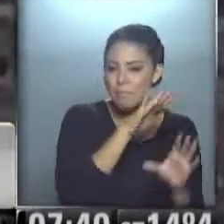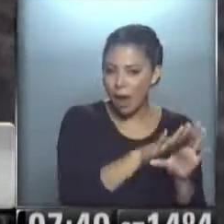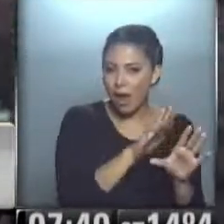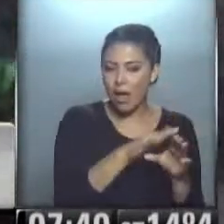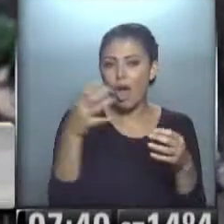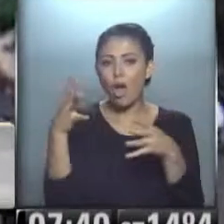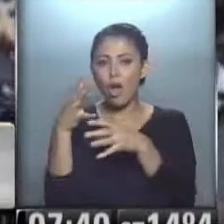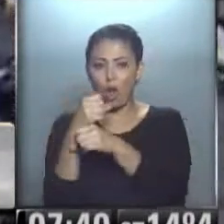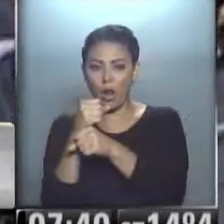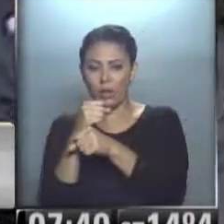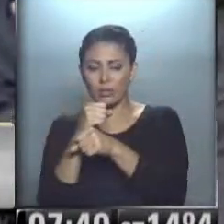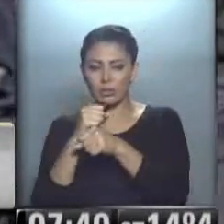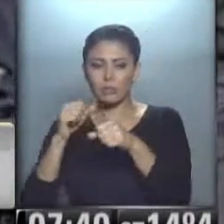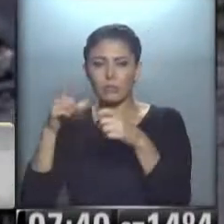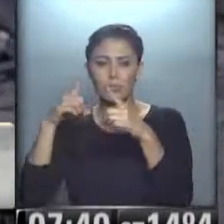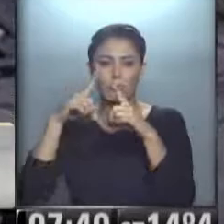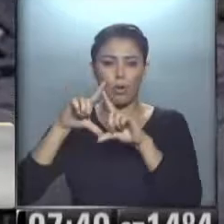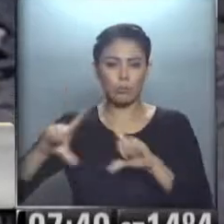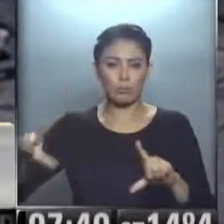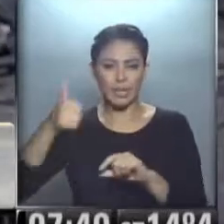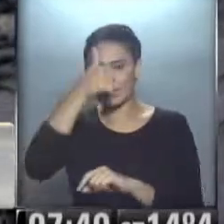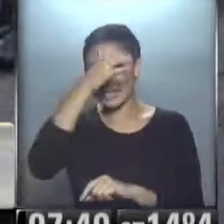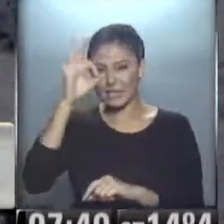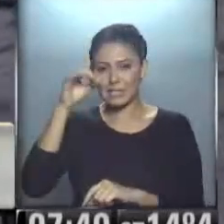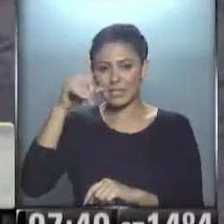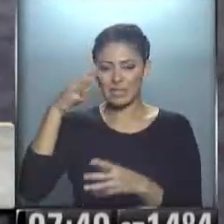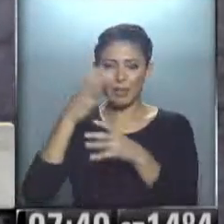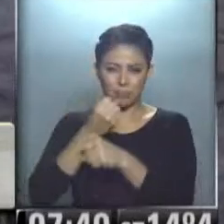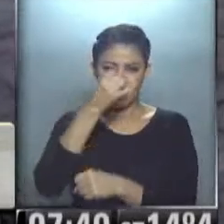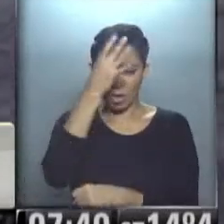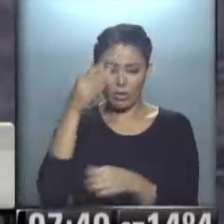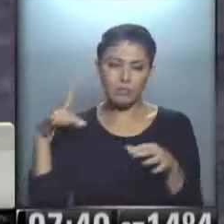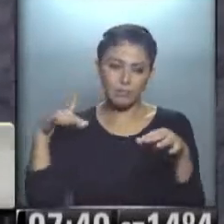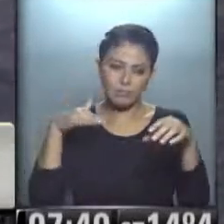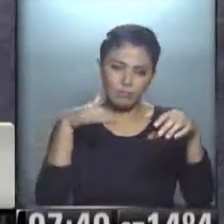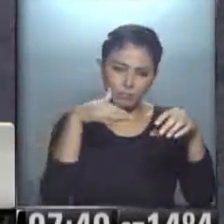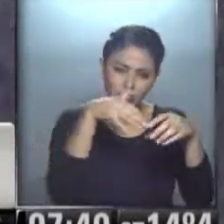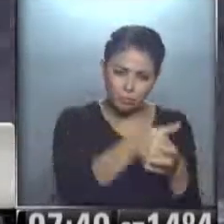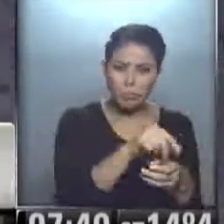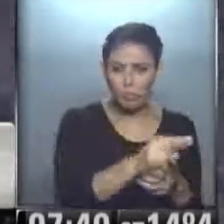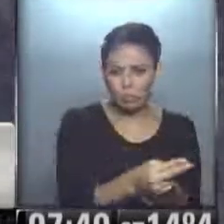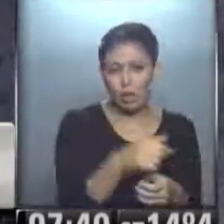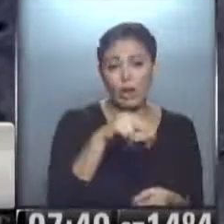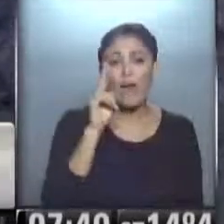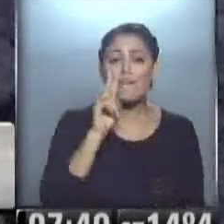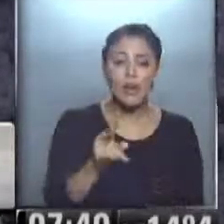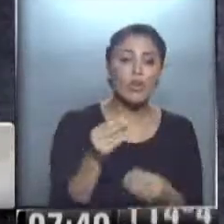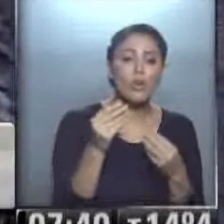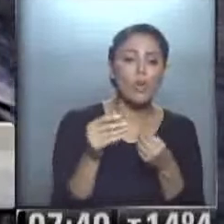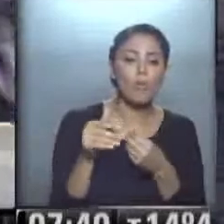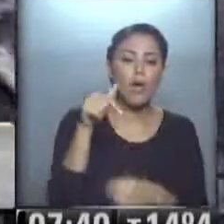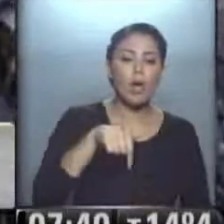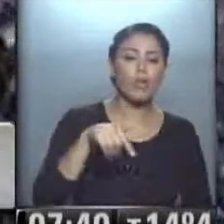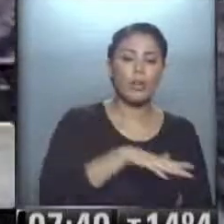atropellada por el interno 60 de aquí la línea de dosis aquí estamos viendo cómo quedó parte